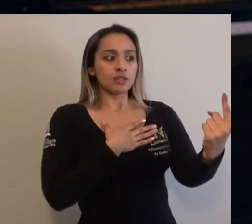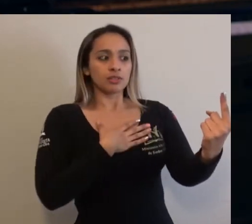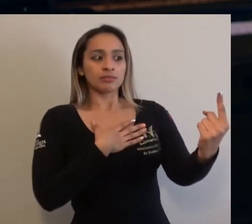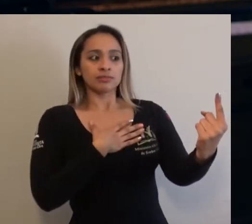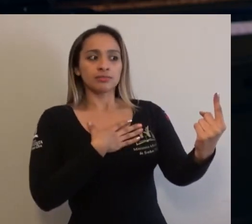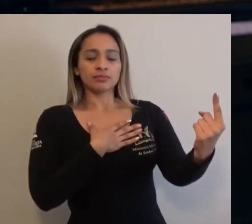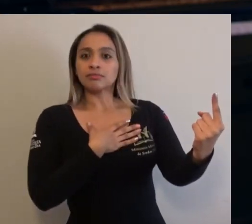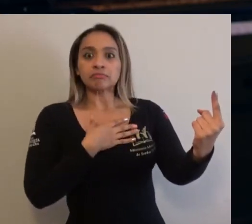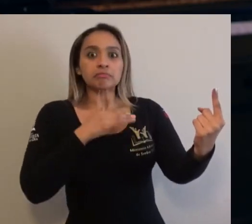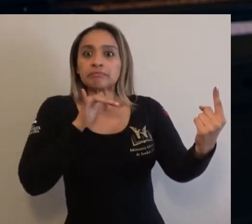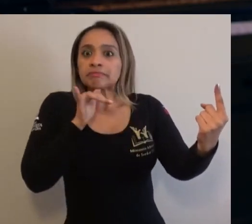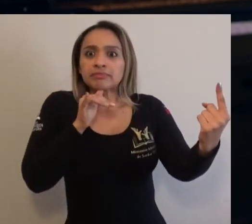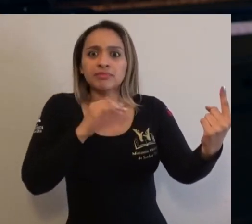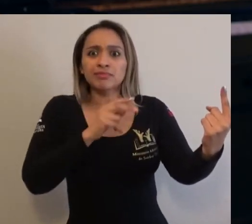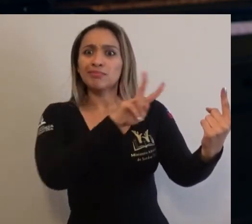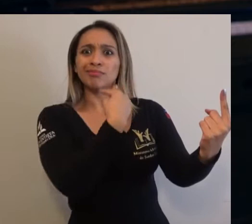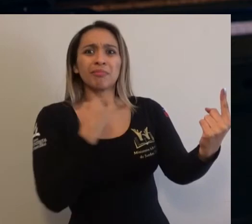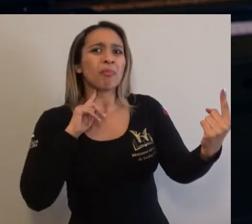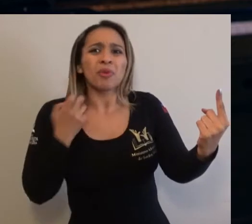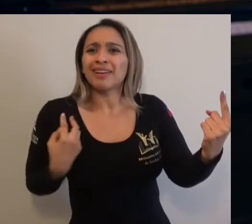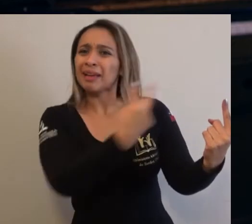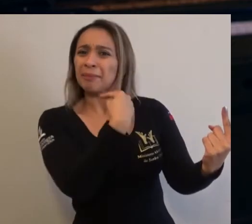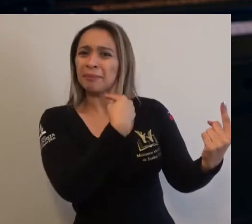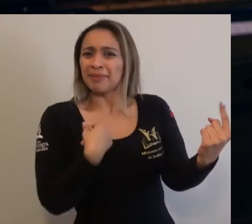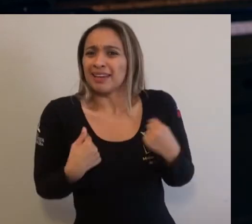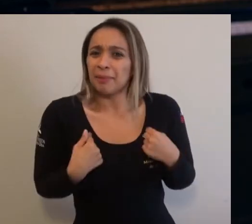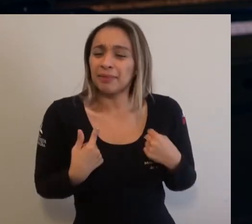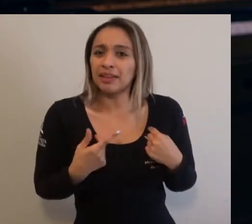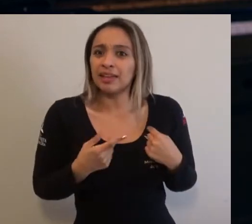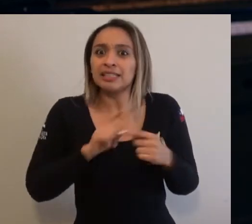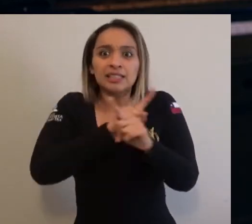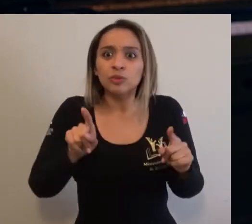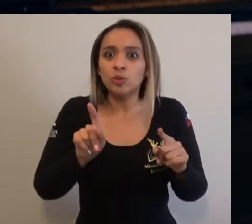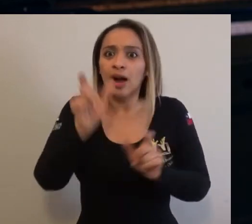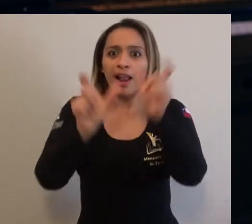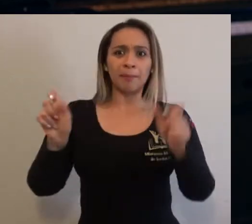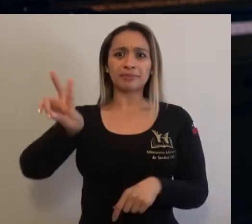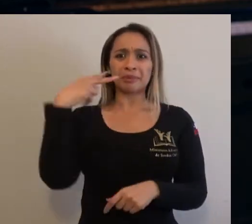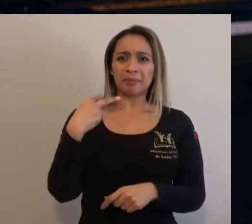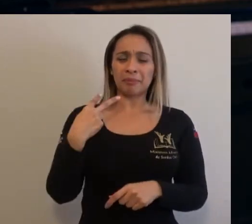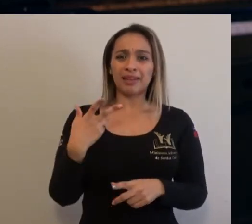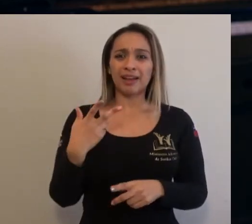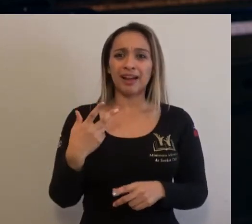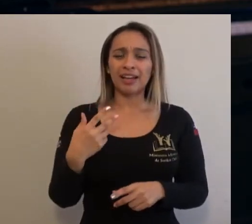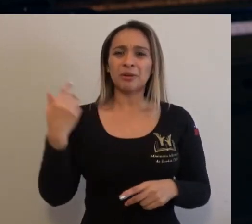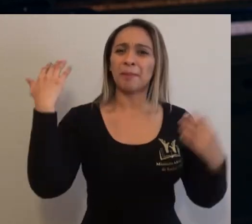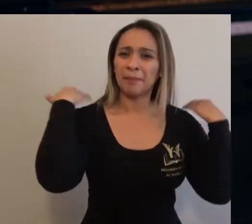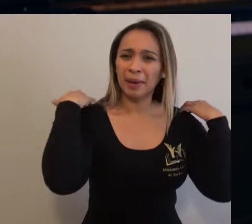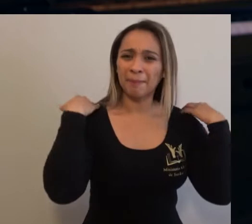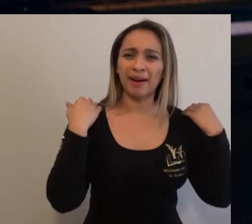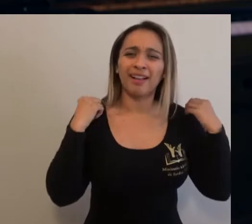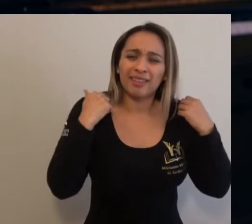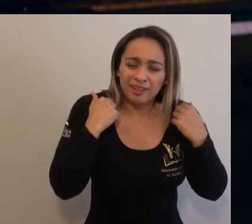en ese momento yo no sabía qué era lo que estaba sucediendo. ¿Por qué me estaba mirando a mí? Siendo de que nadie se atrevía a mirarme. Tenía mi